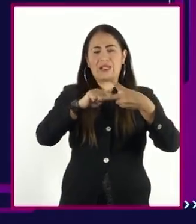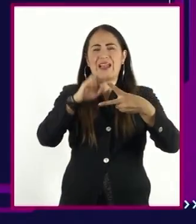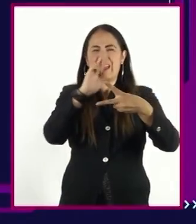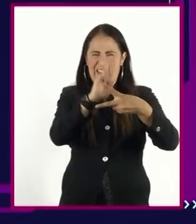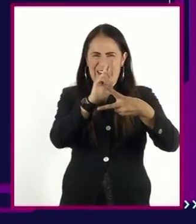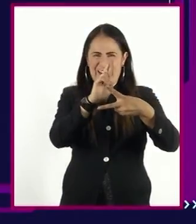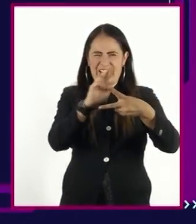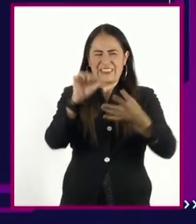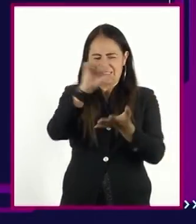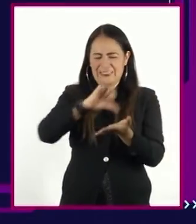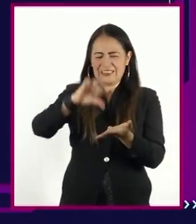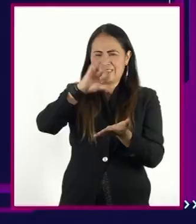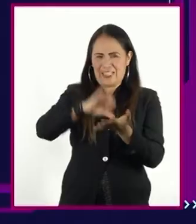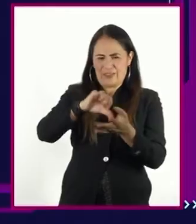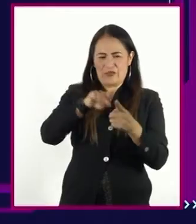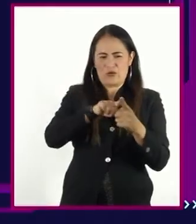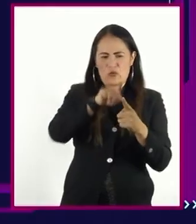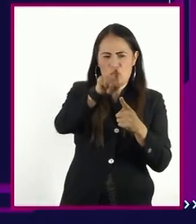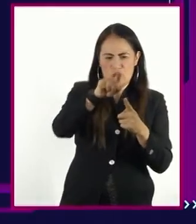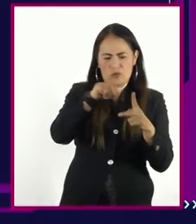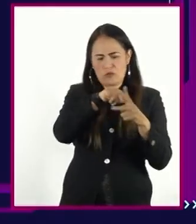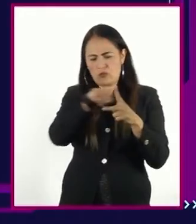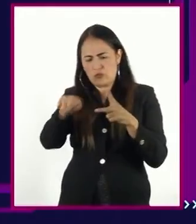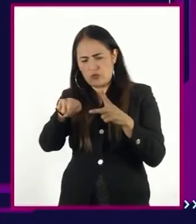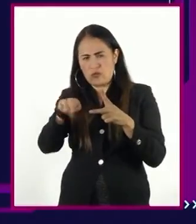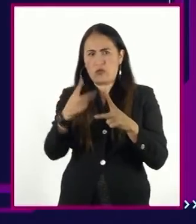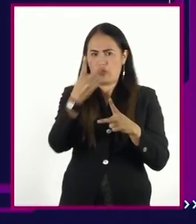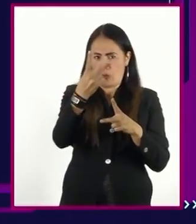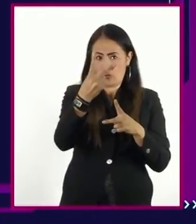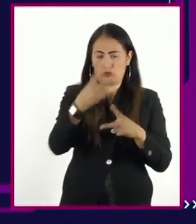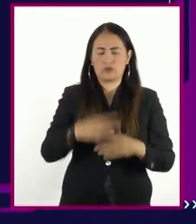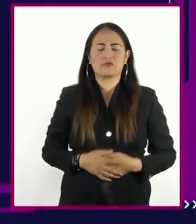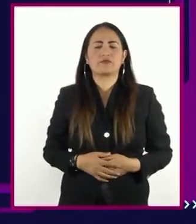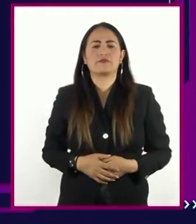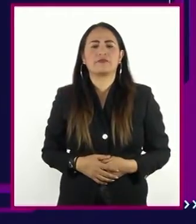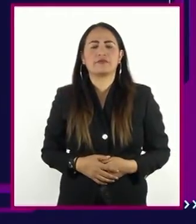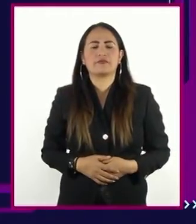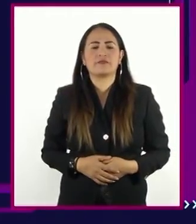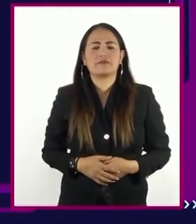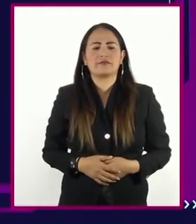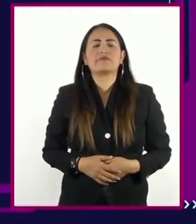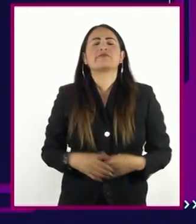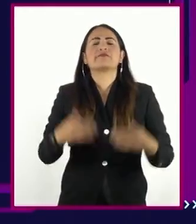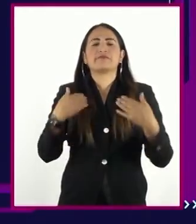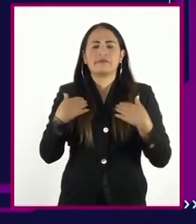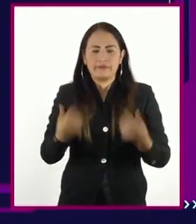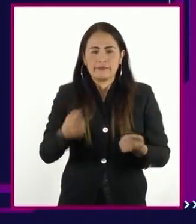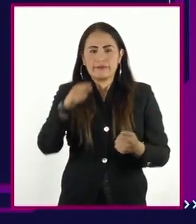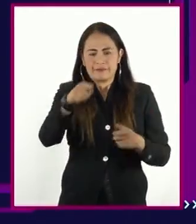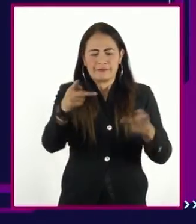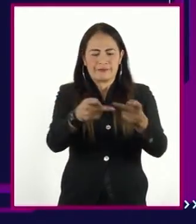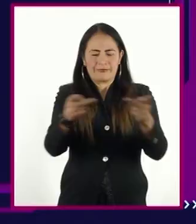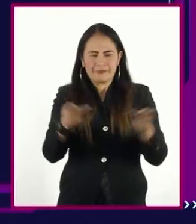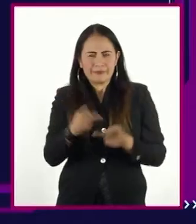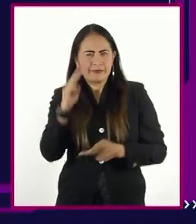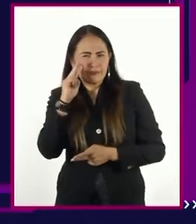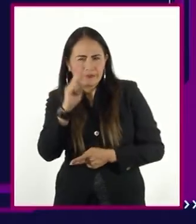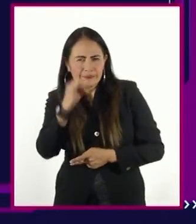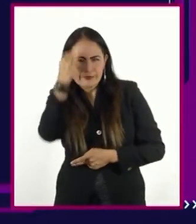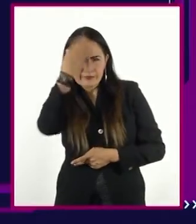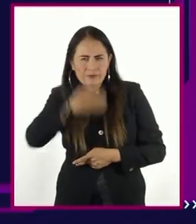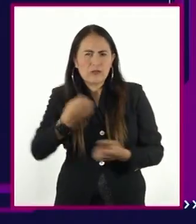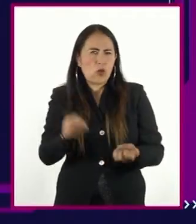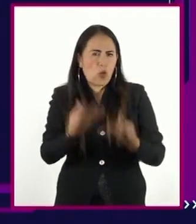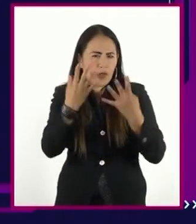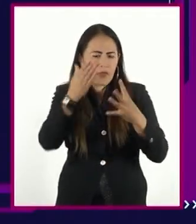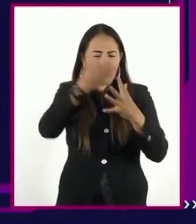quedando así delimitado por un arco y 2 radios. Ah, comprendo, maestra. Y en el plato del bien comer podemos observar 3